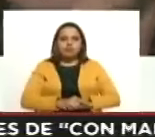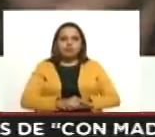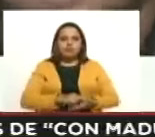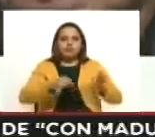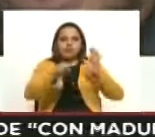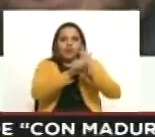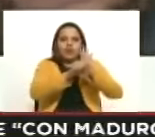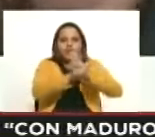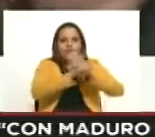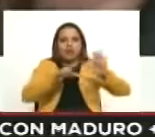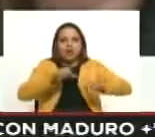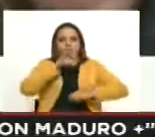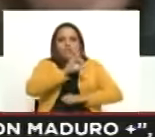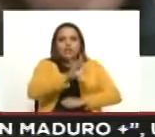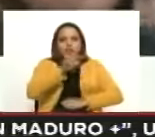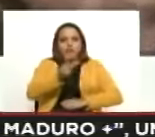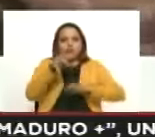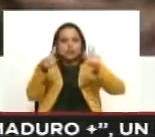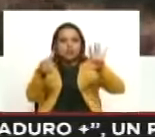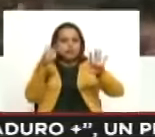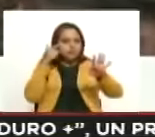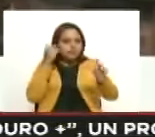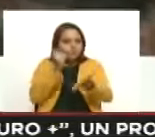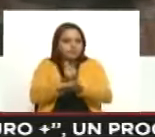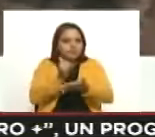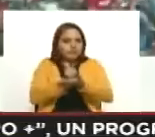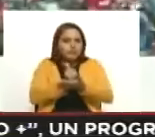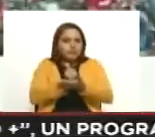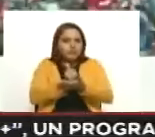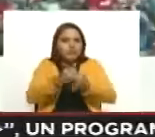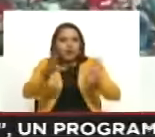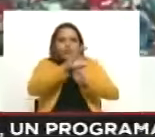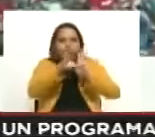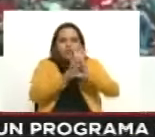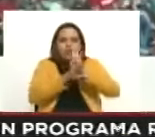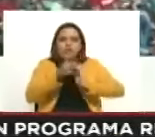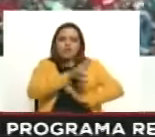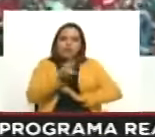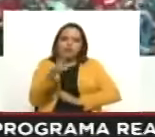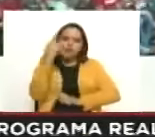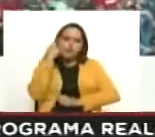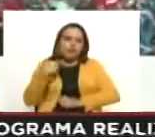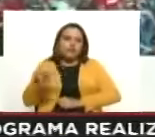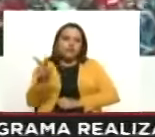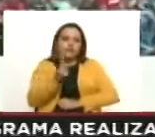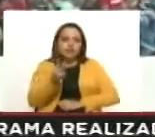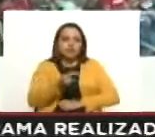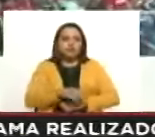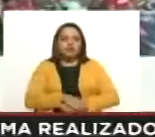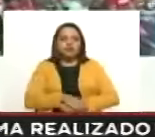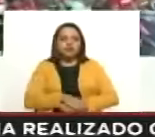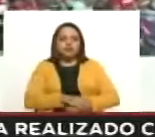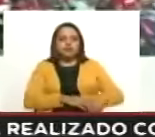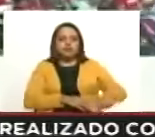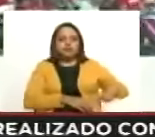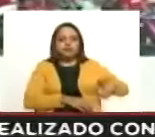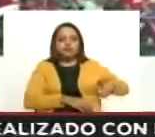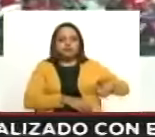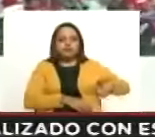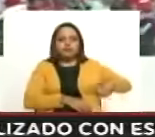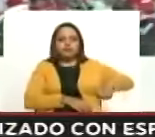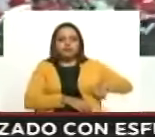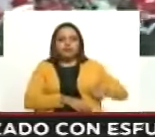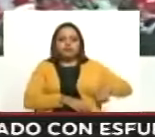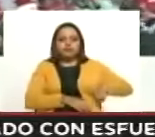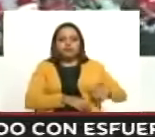Artículo 326, escuchen esto, de la Constitución de la República Bolivariana de Venezuela. La